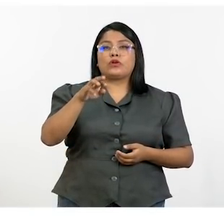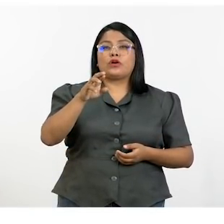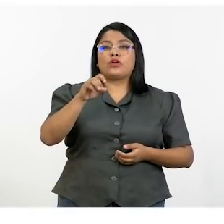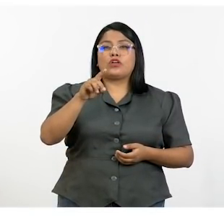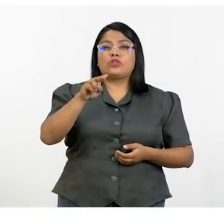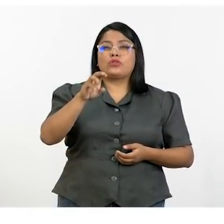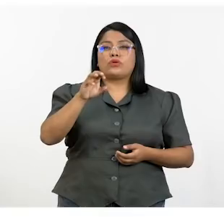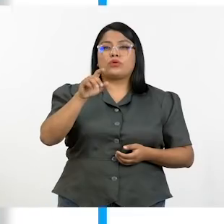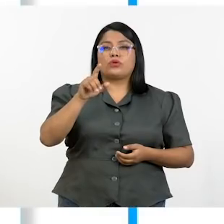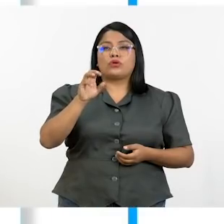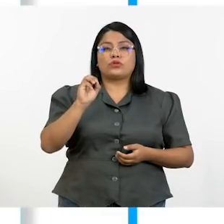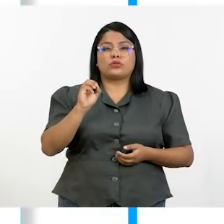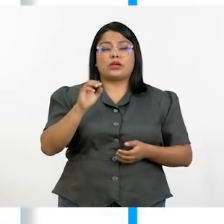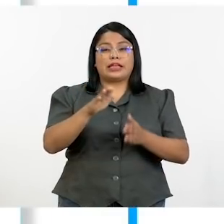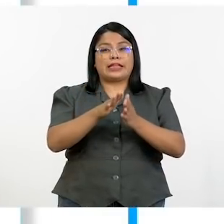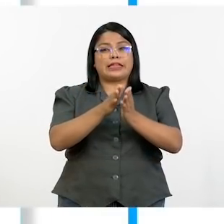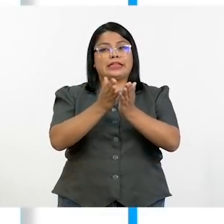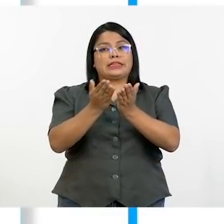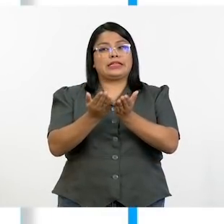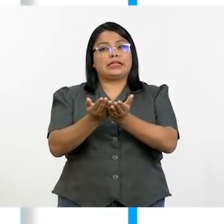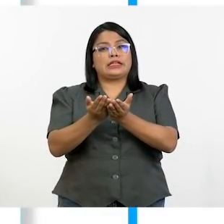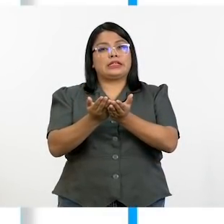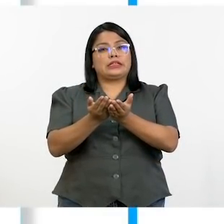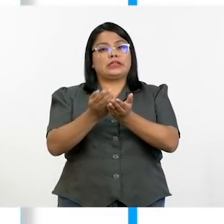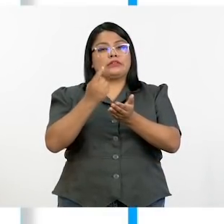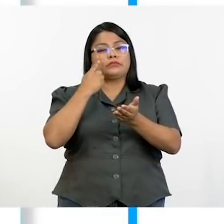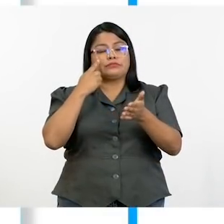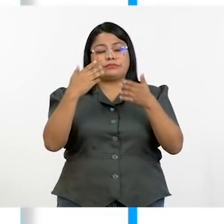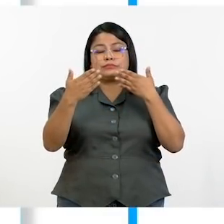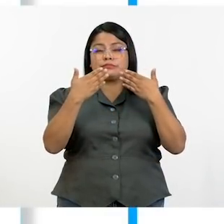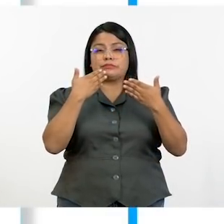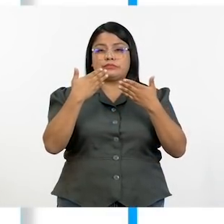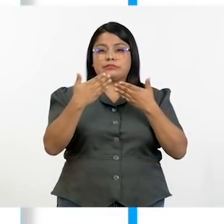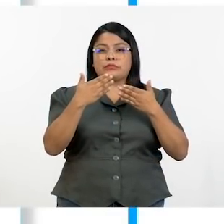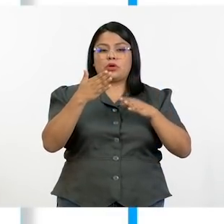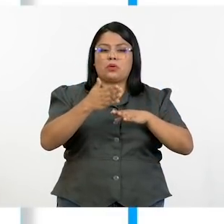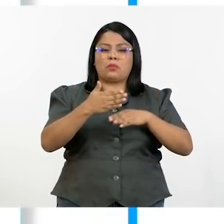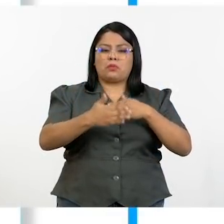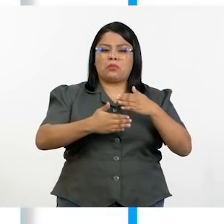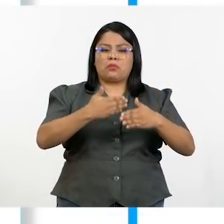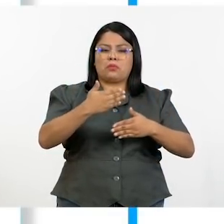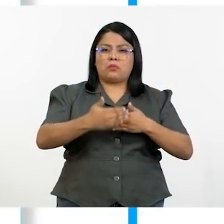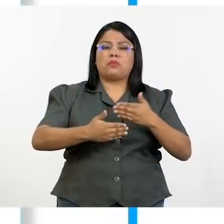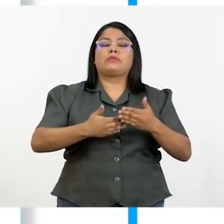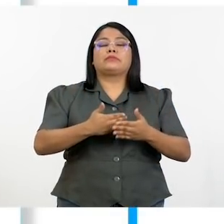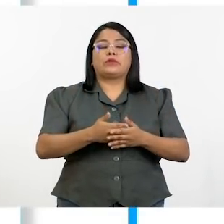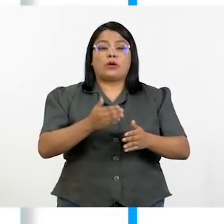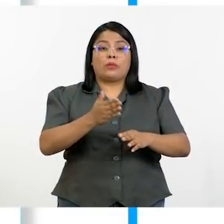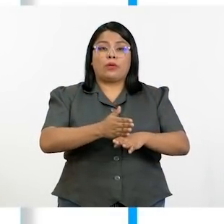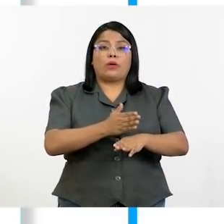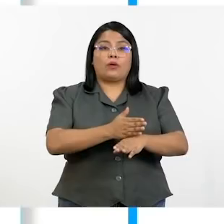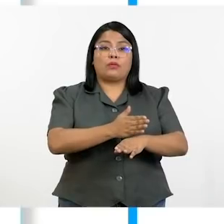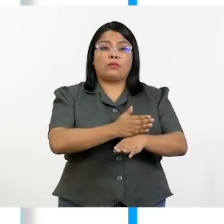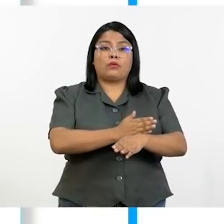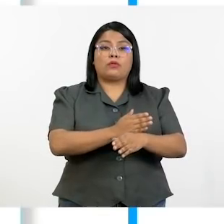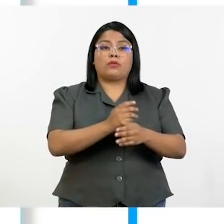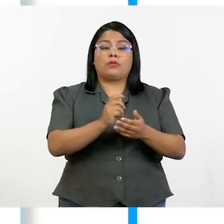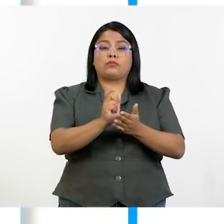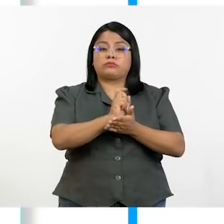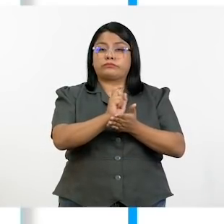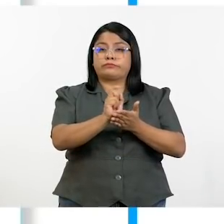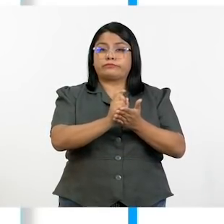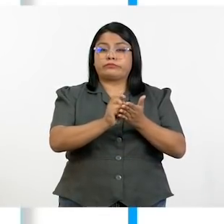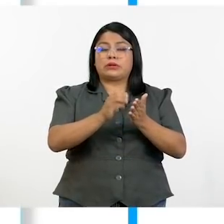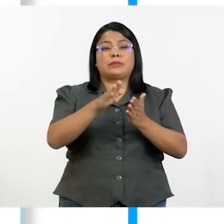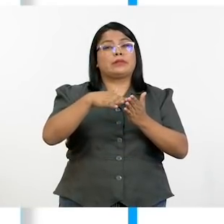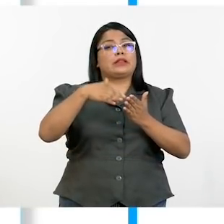producto. En el libro de texto se dan las indicaciones por etapas o el paso a paso para la